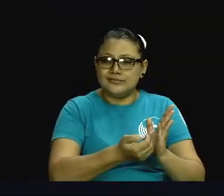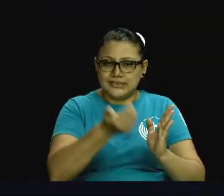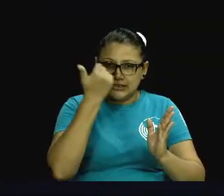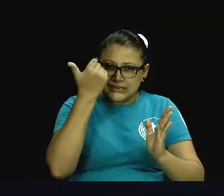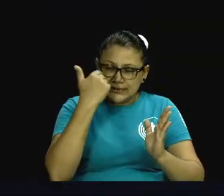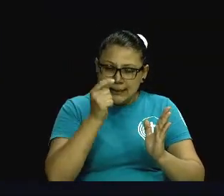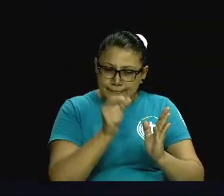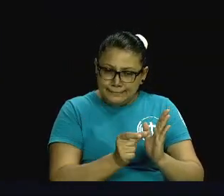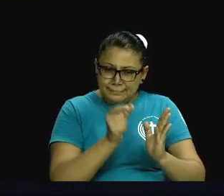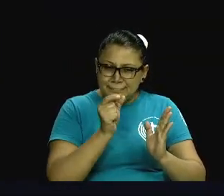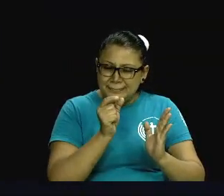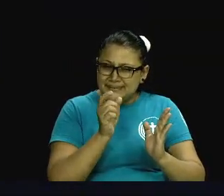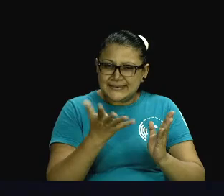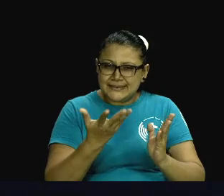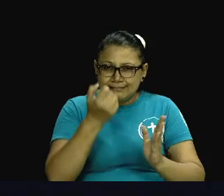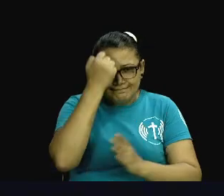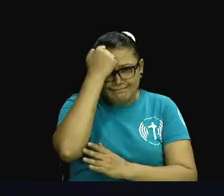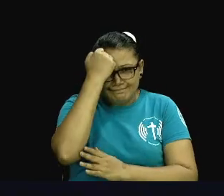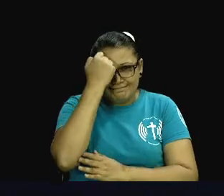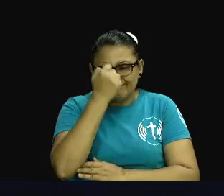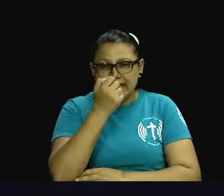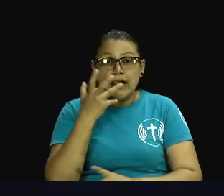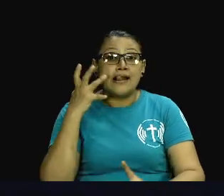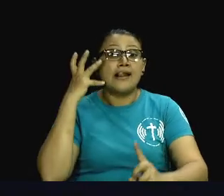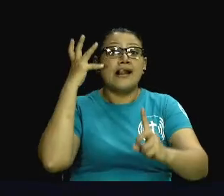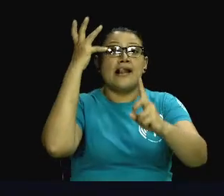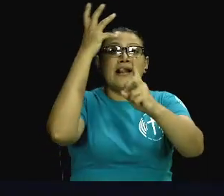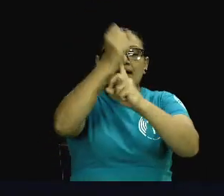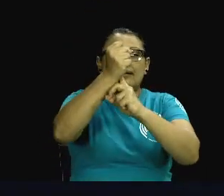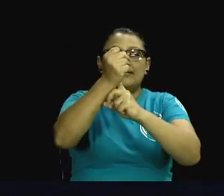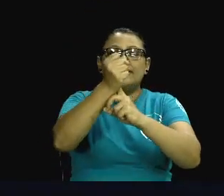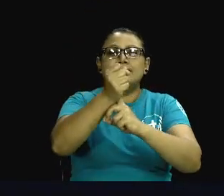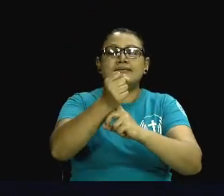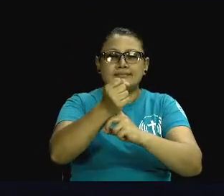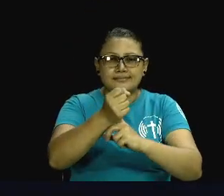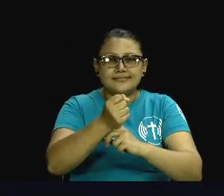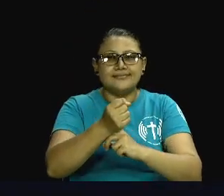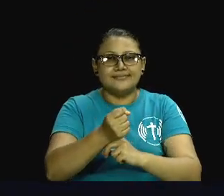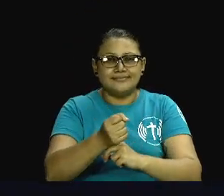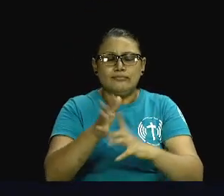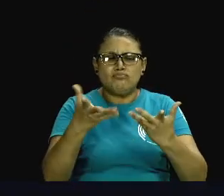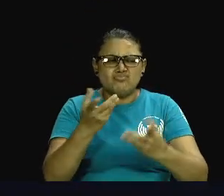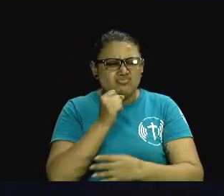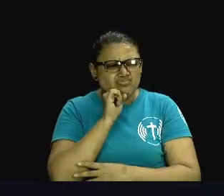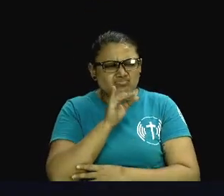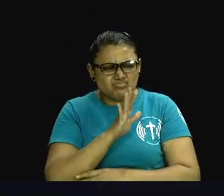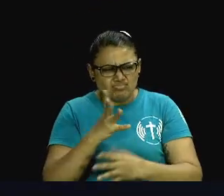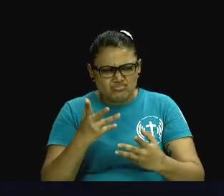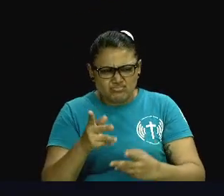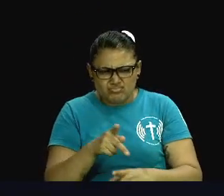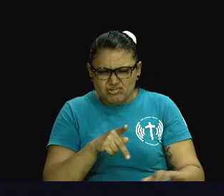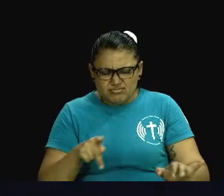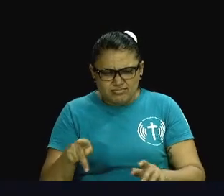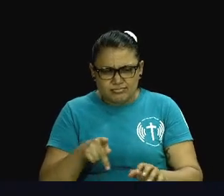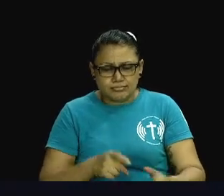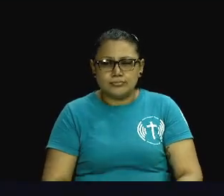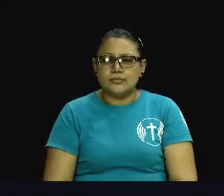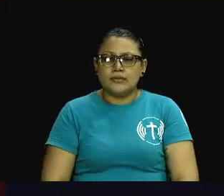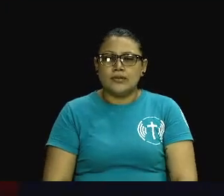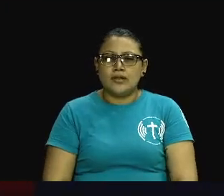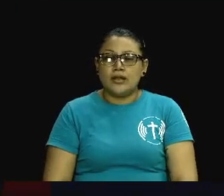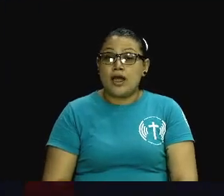pequeñas cosas se logran grandes triunfos y porque lo dice el maná para ti porque david ya está ahí hasta goliat